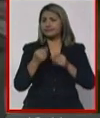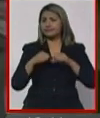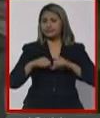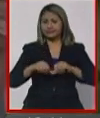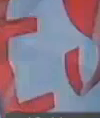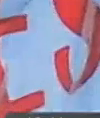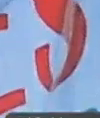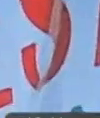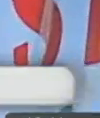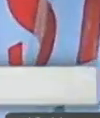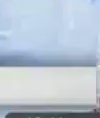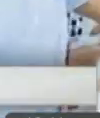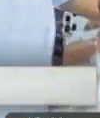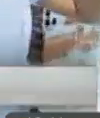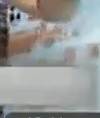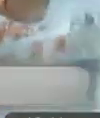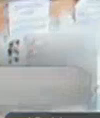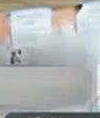los bloqueos.